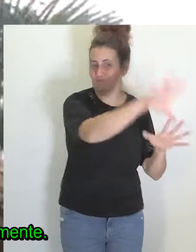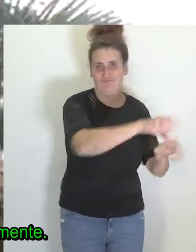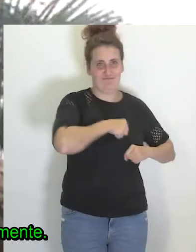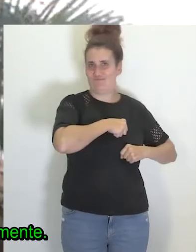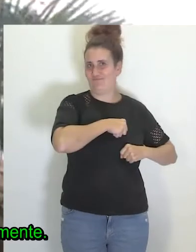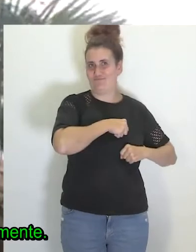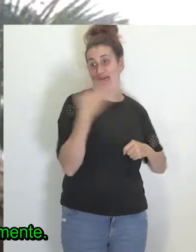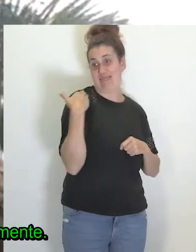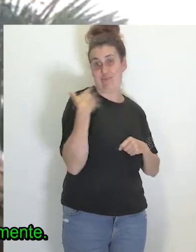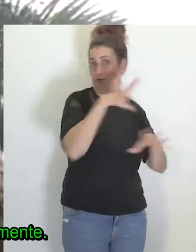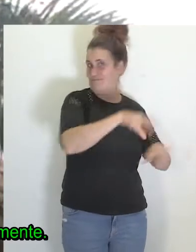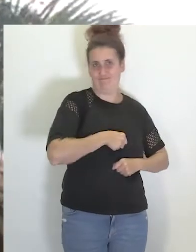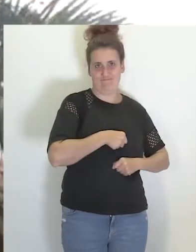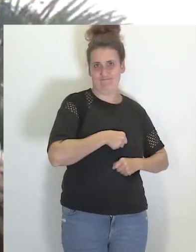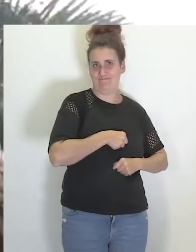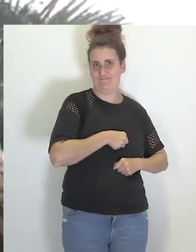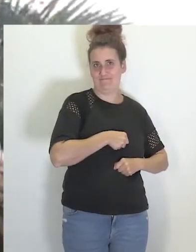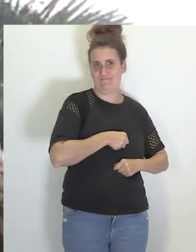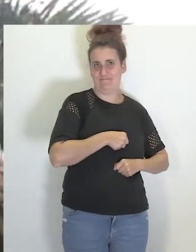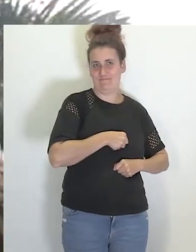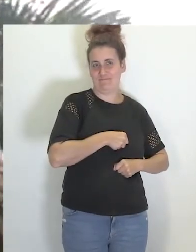allanado recientemente.